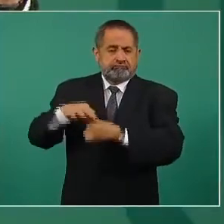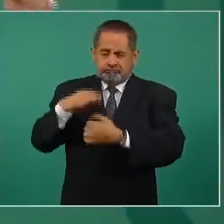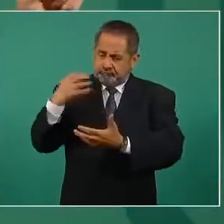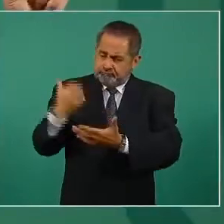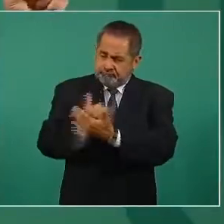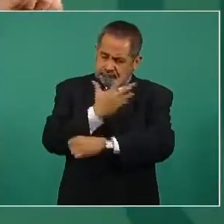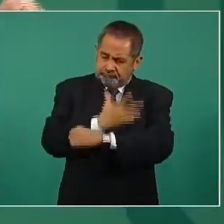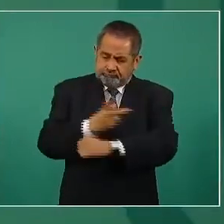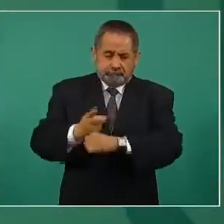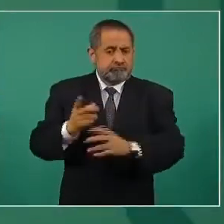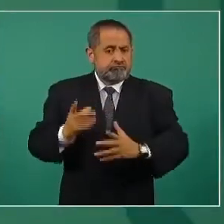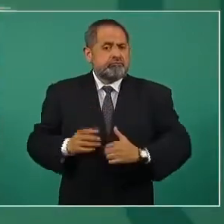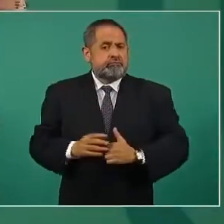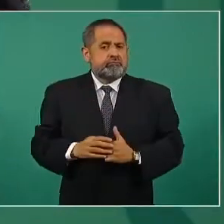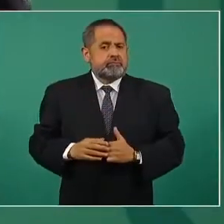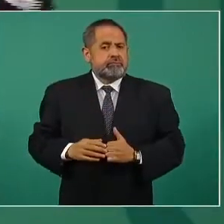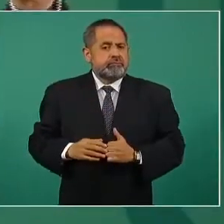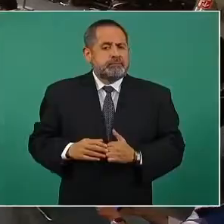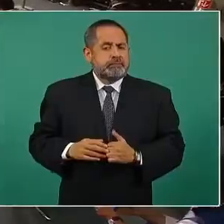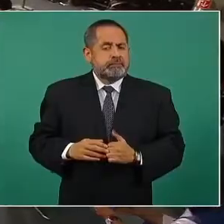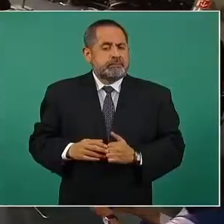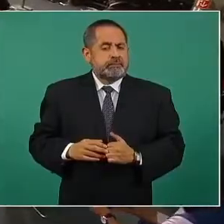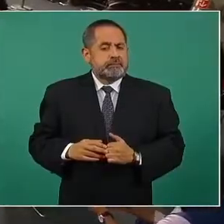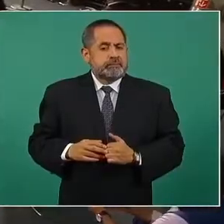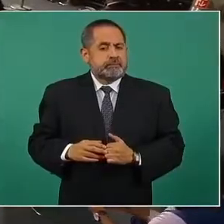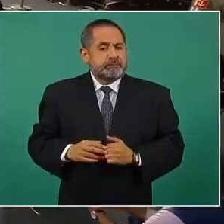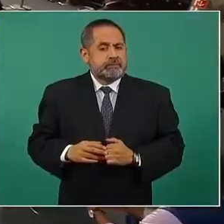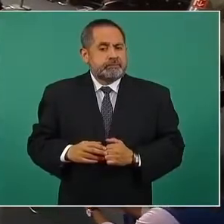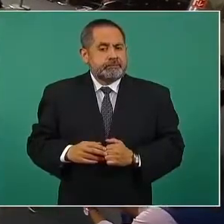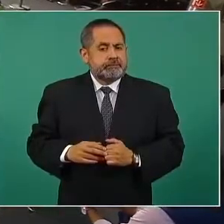Decían los que